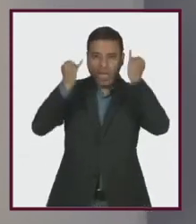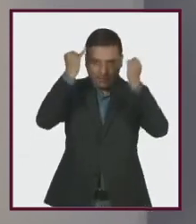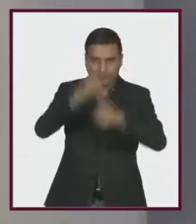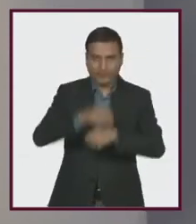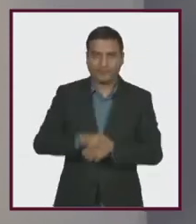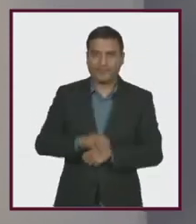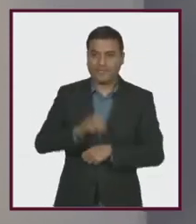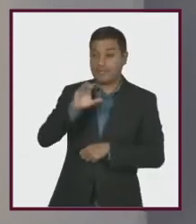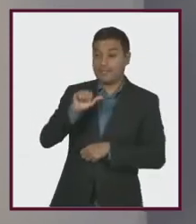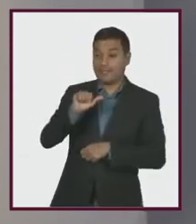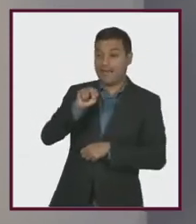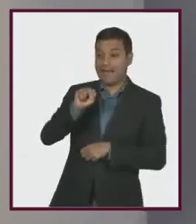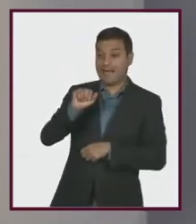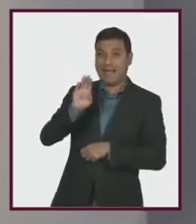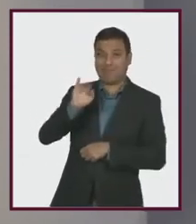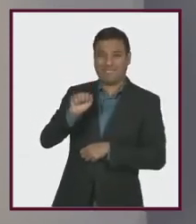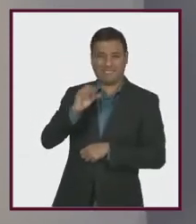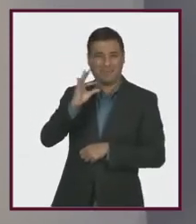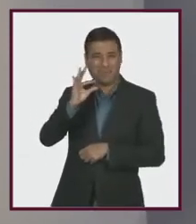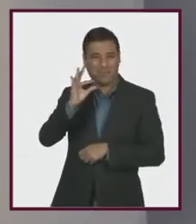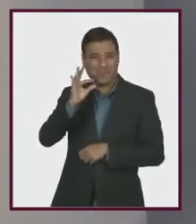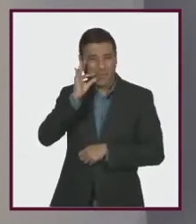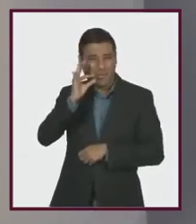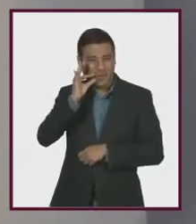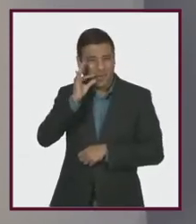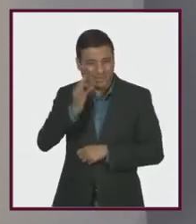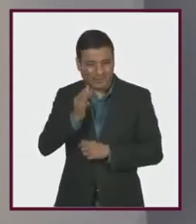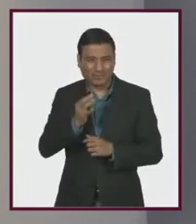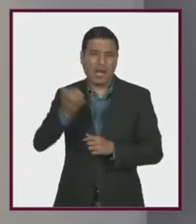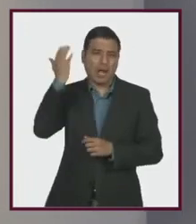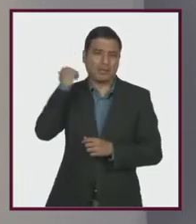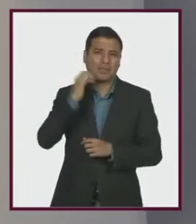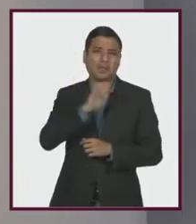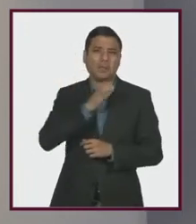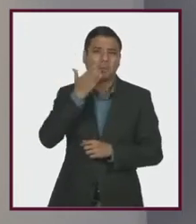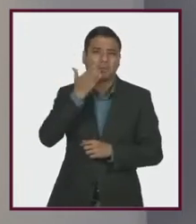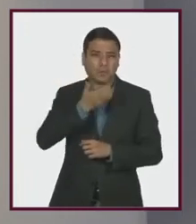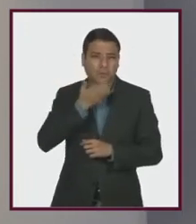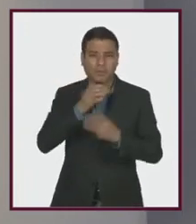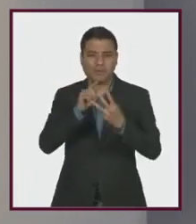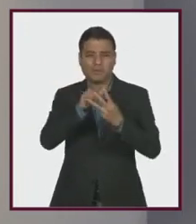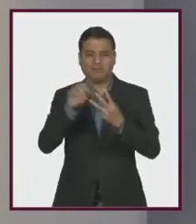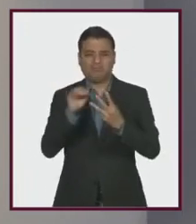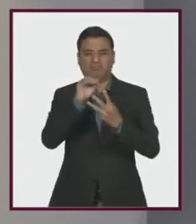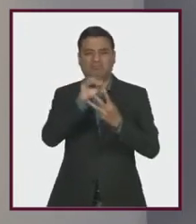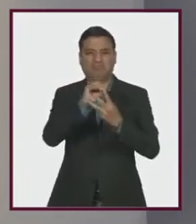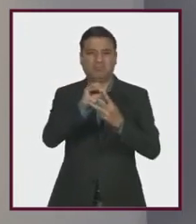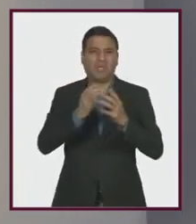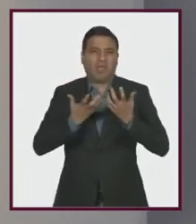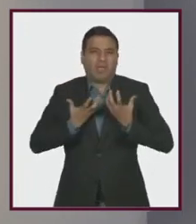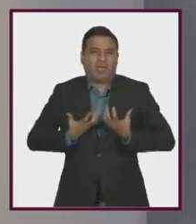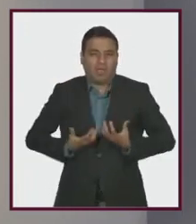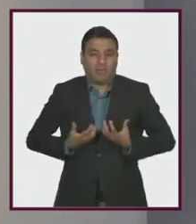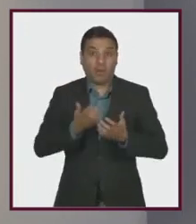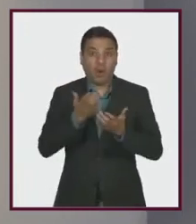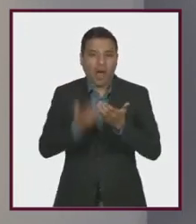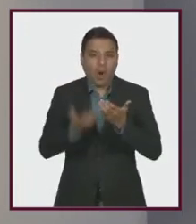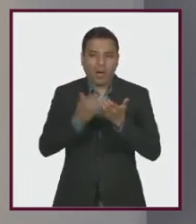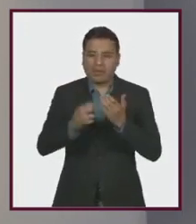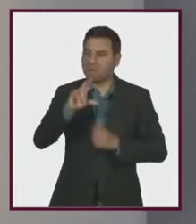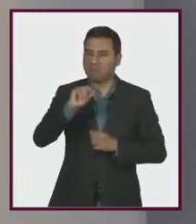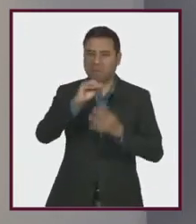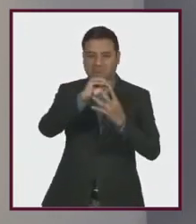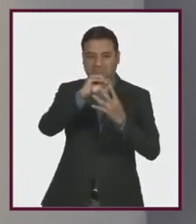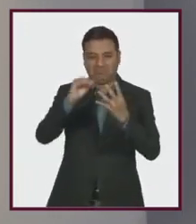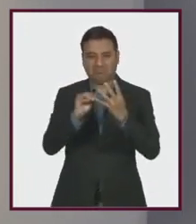de la clasificación dentro de los depresores y la han puesto en la parte de cannabinoides porque tiene efectos diferentes. Entonces diríamos que hay